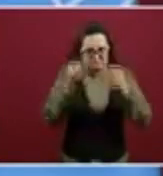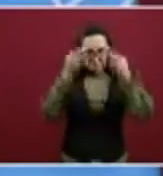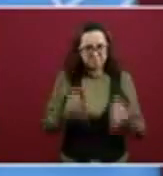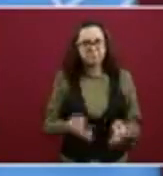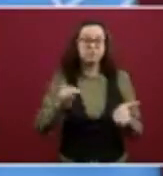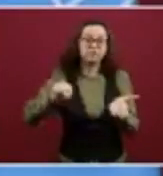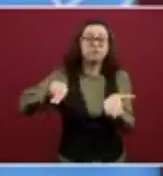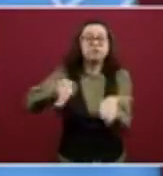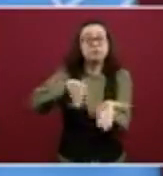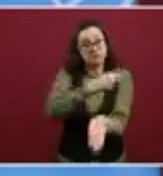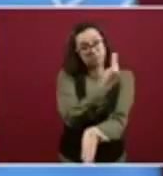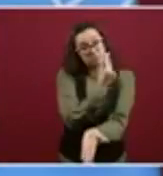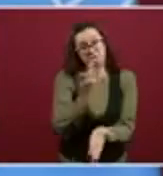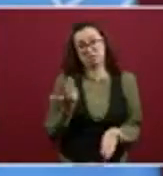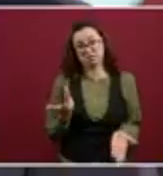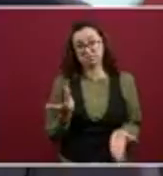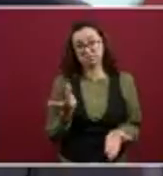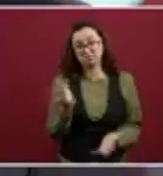acuerdo.